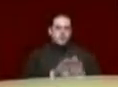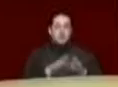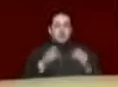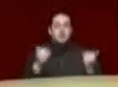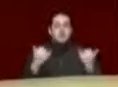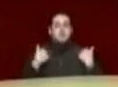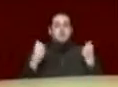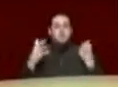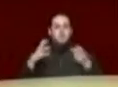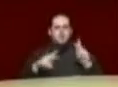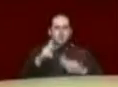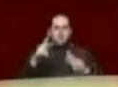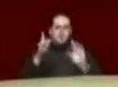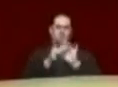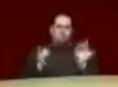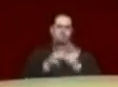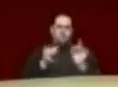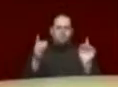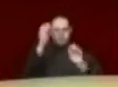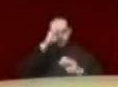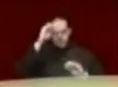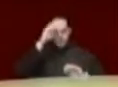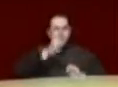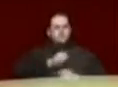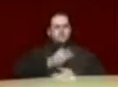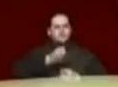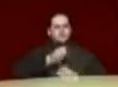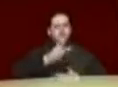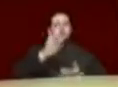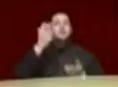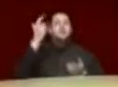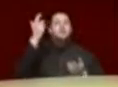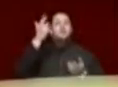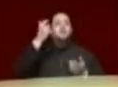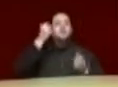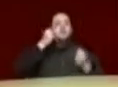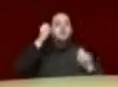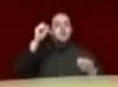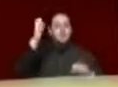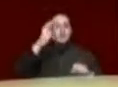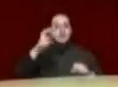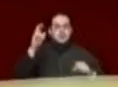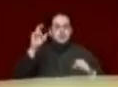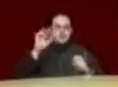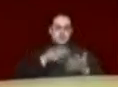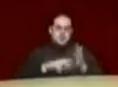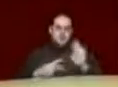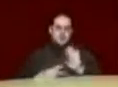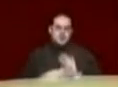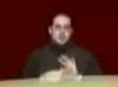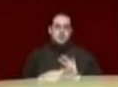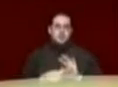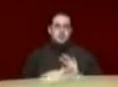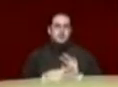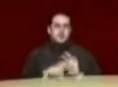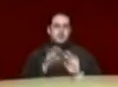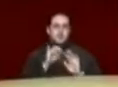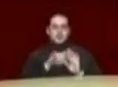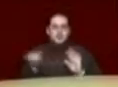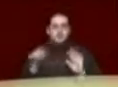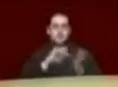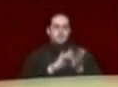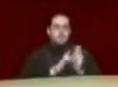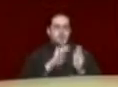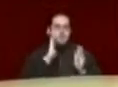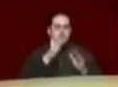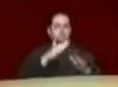reacción de Mida, que indica que la medida desembocaría en las farmacias paulatinamente se convertirían en supermercados.